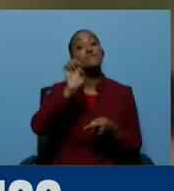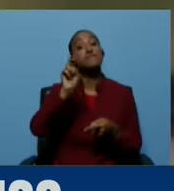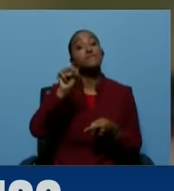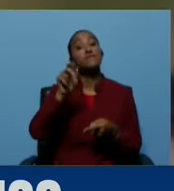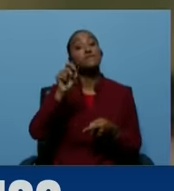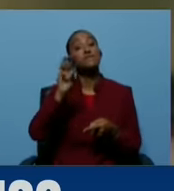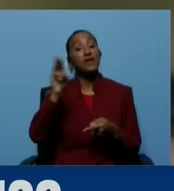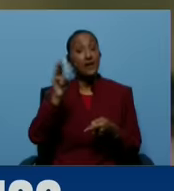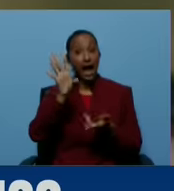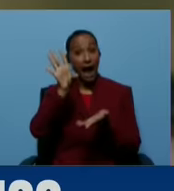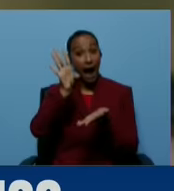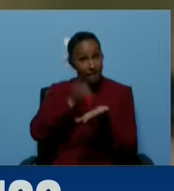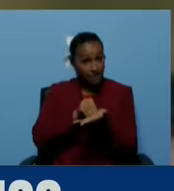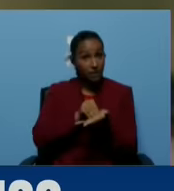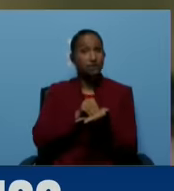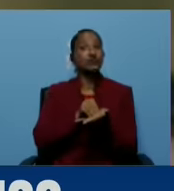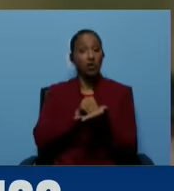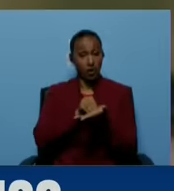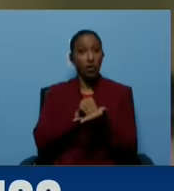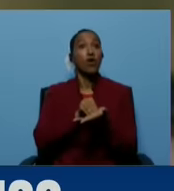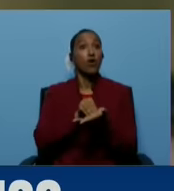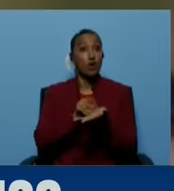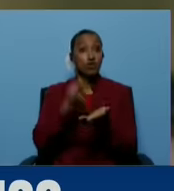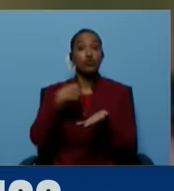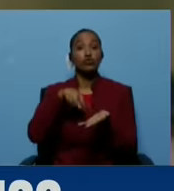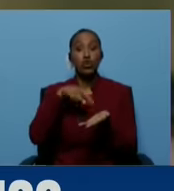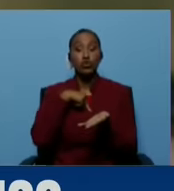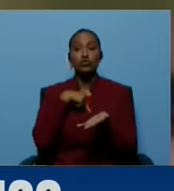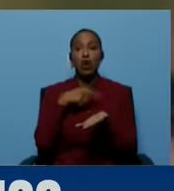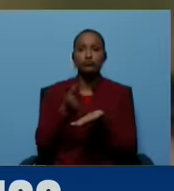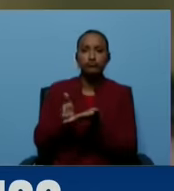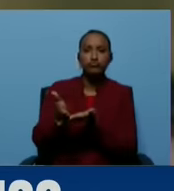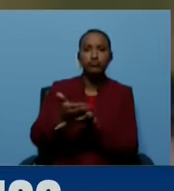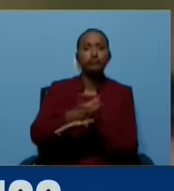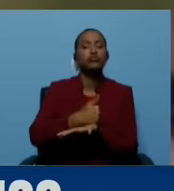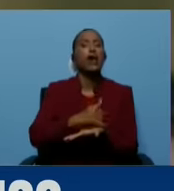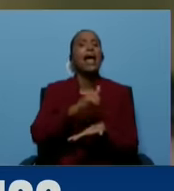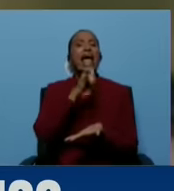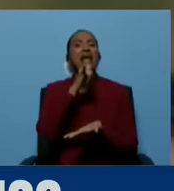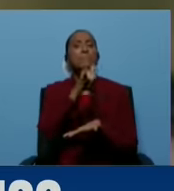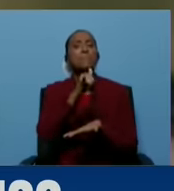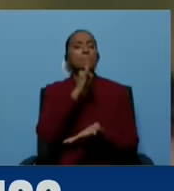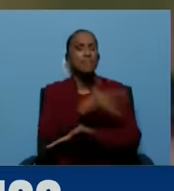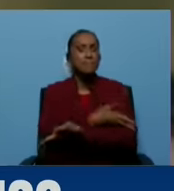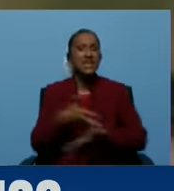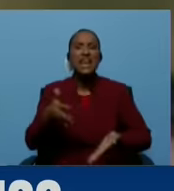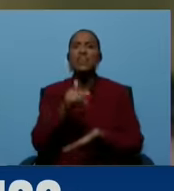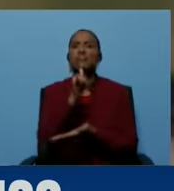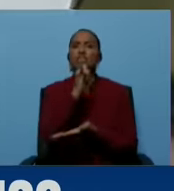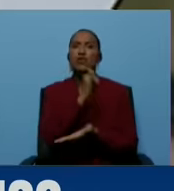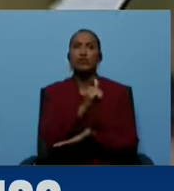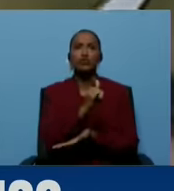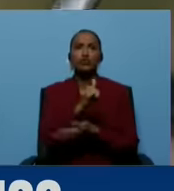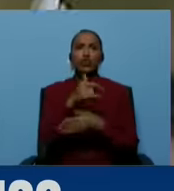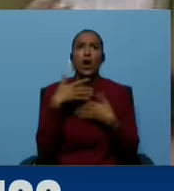denuncias, miles de denuncias de situaciones similares donde dicen mi papá está muerto y aparece